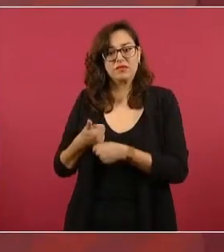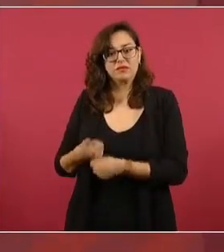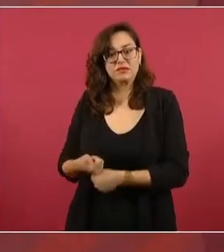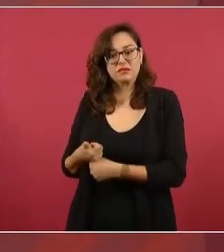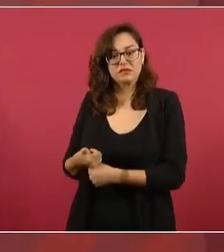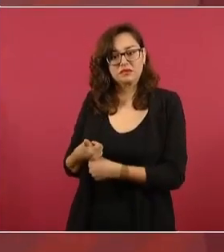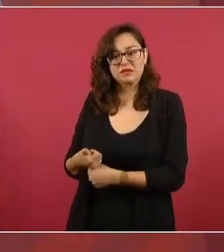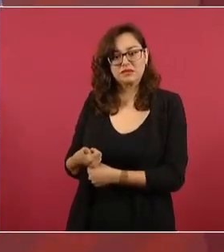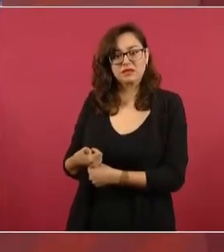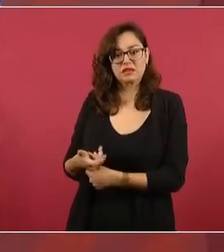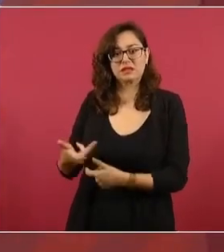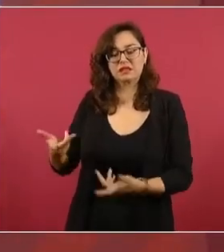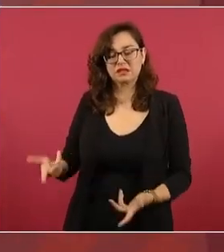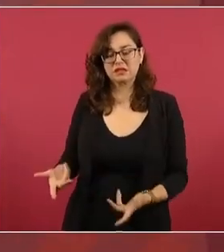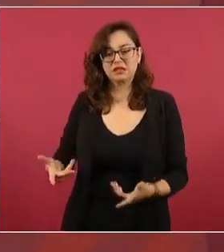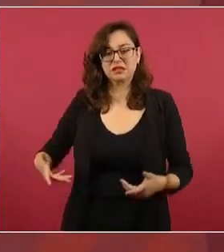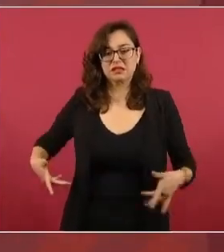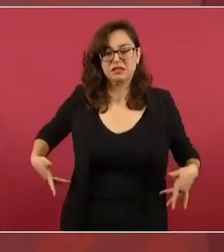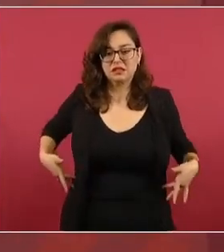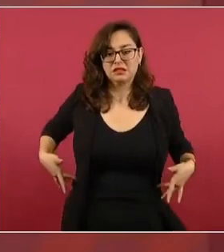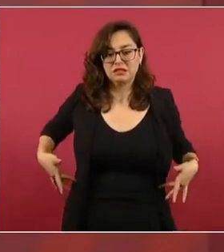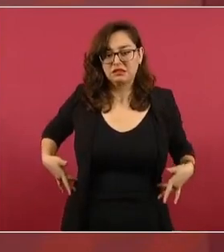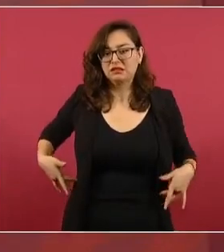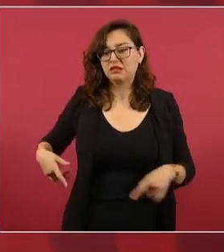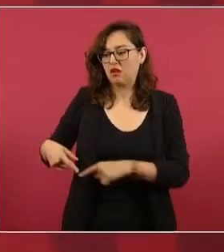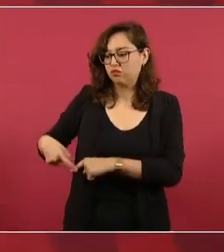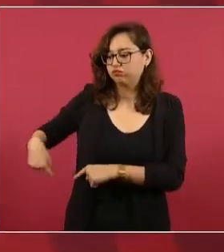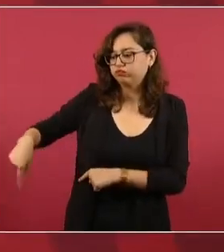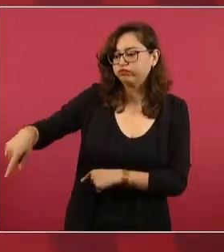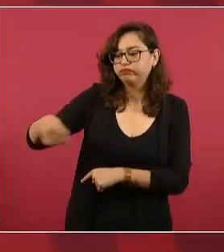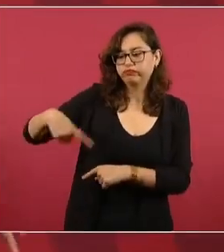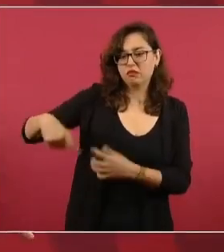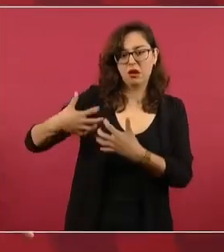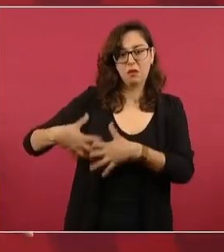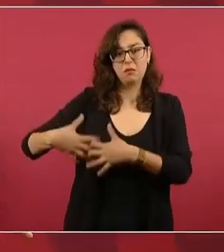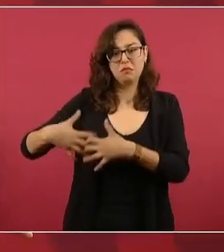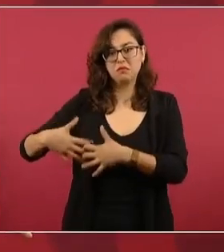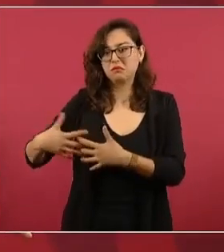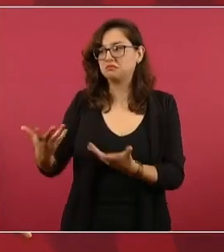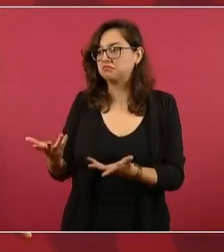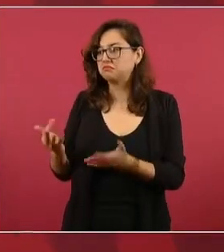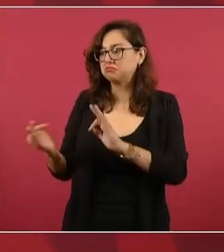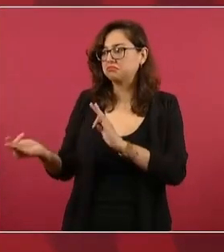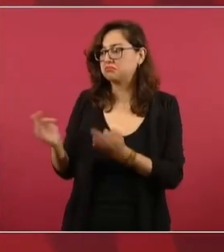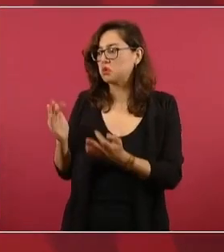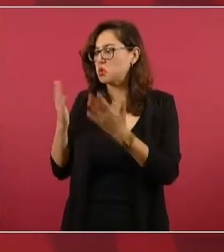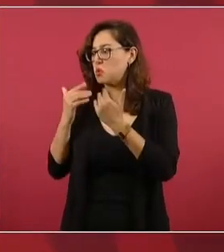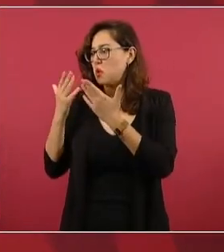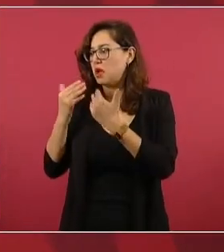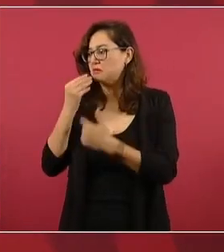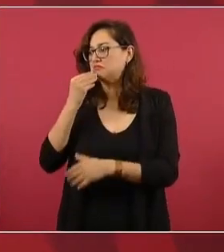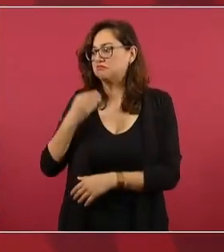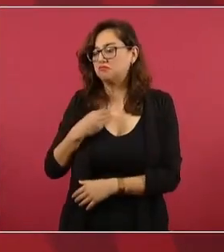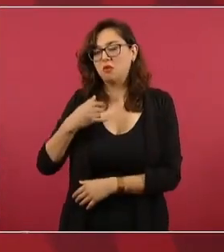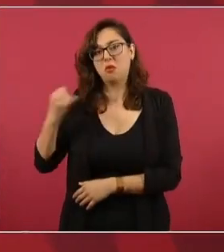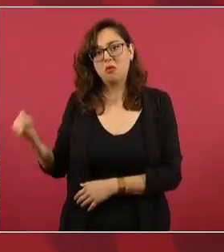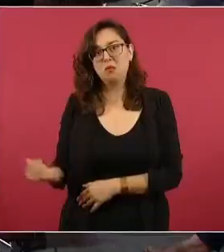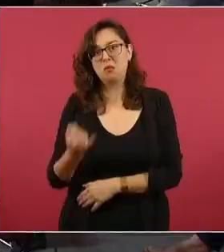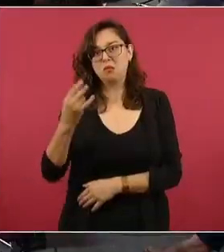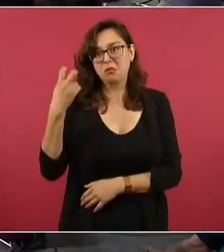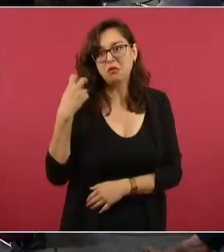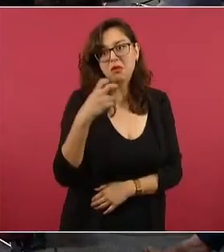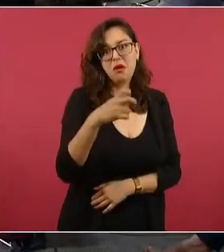quienes tienen este problema? No hay. Entonces, es un desafío y